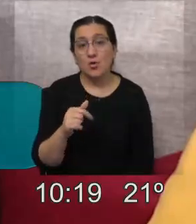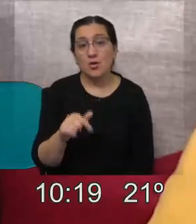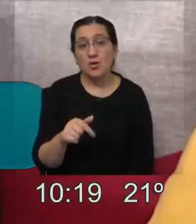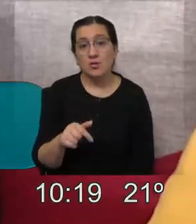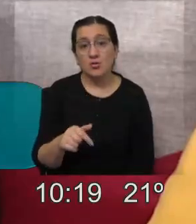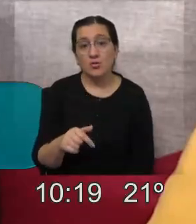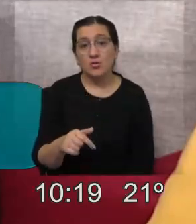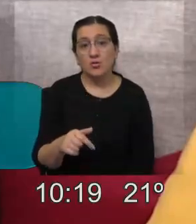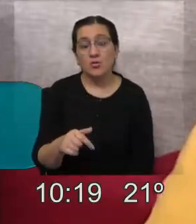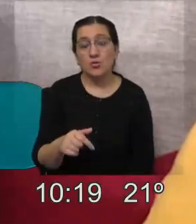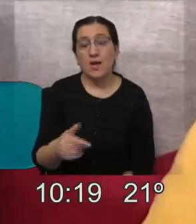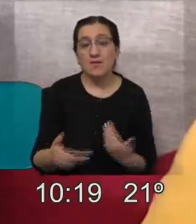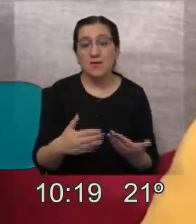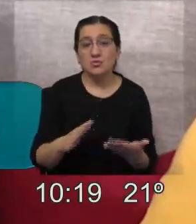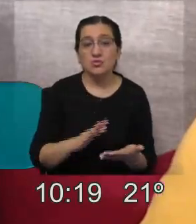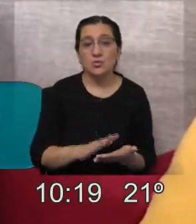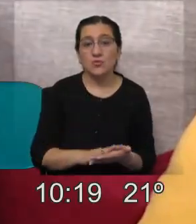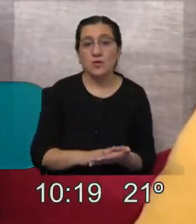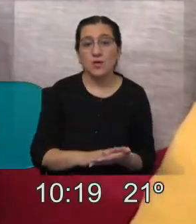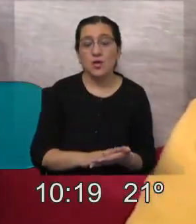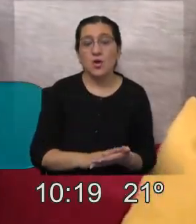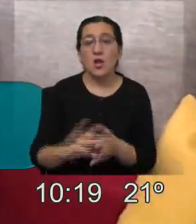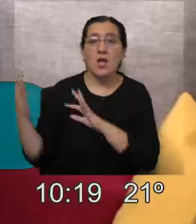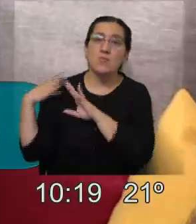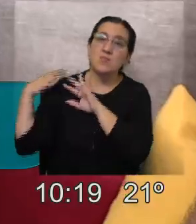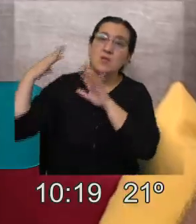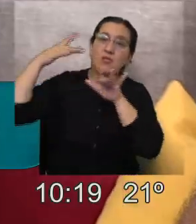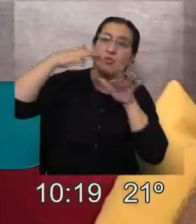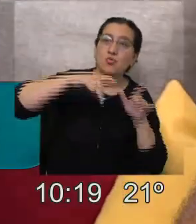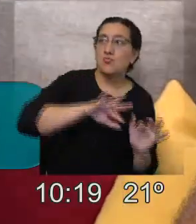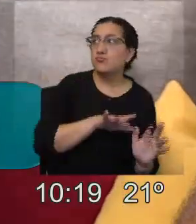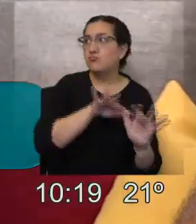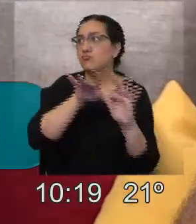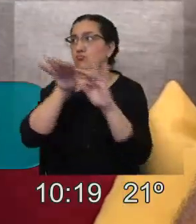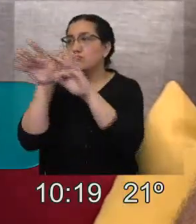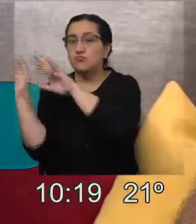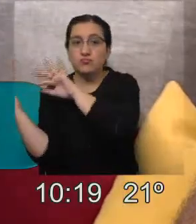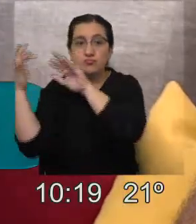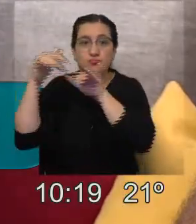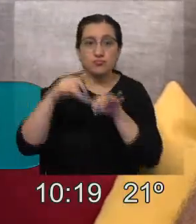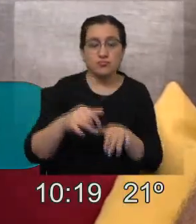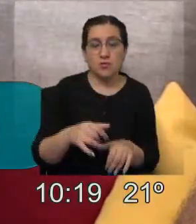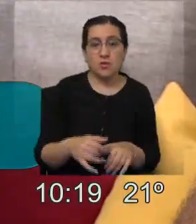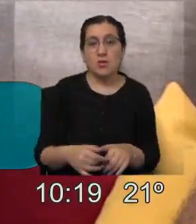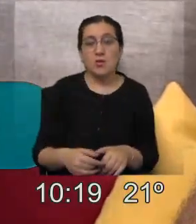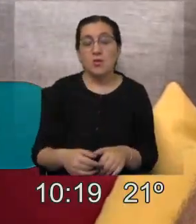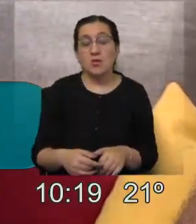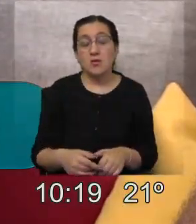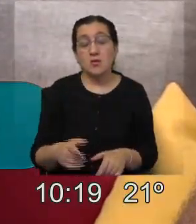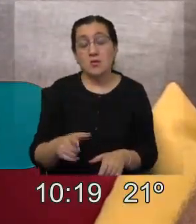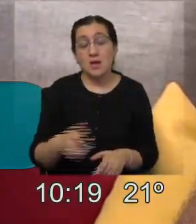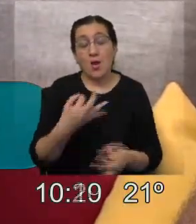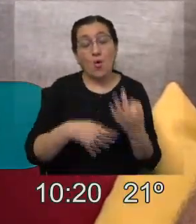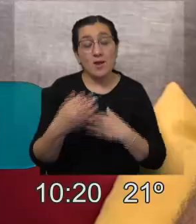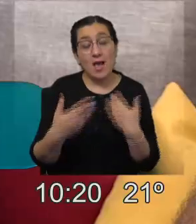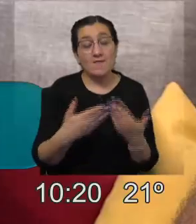una trilogía sobre los movimientos migratorios humanos y ahí faltaba el espectáculo que hablara de las causas y se eligió la causa de